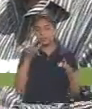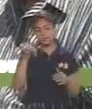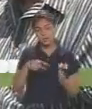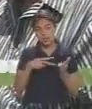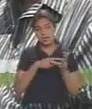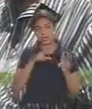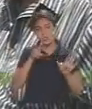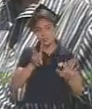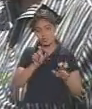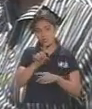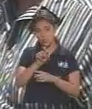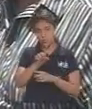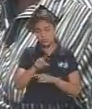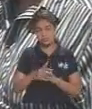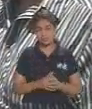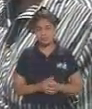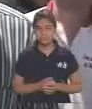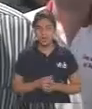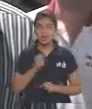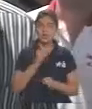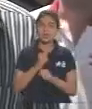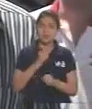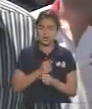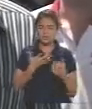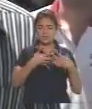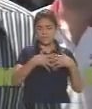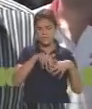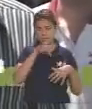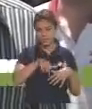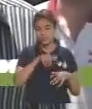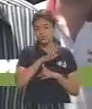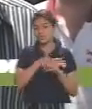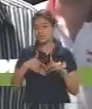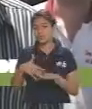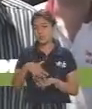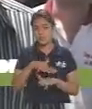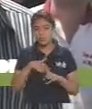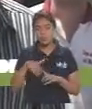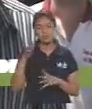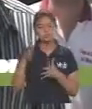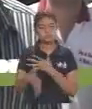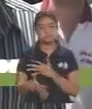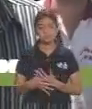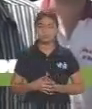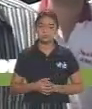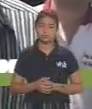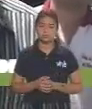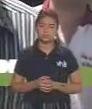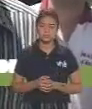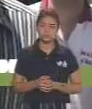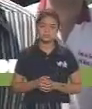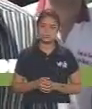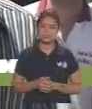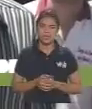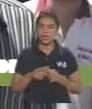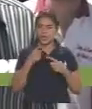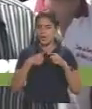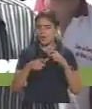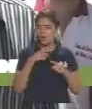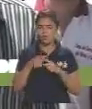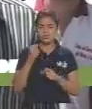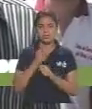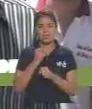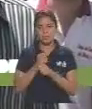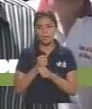presente año. Los trabajadores de Comeca presentaban una situación con relación a los beneficios laborales